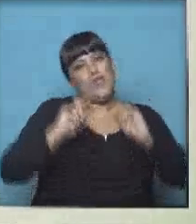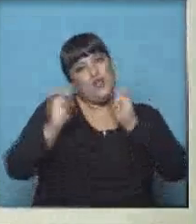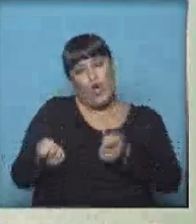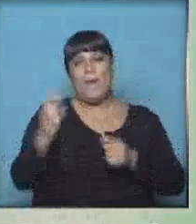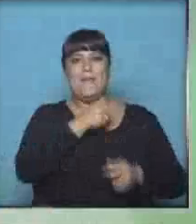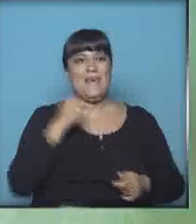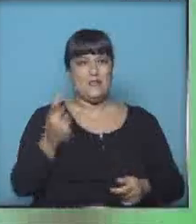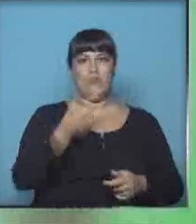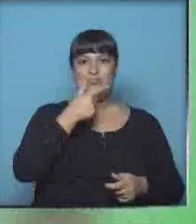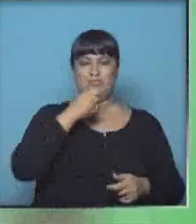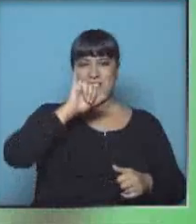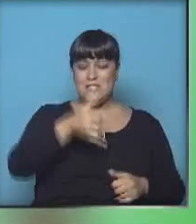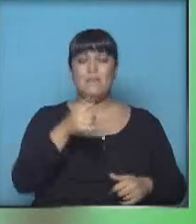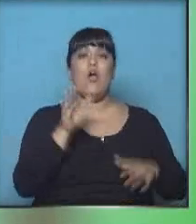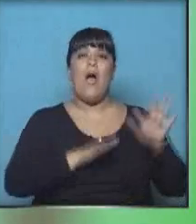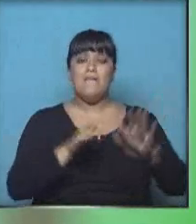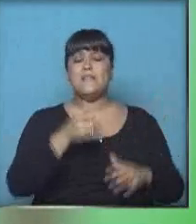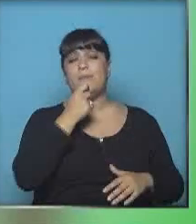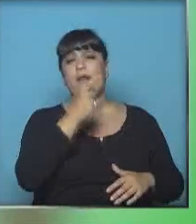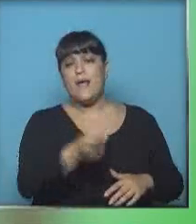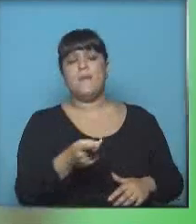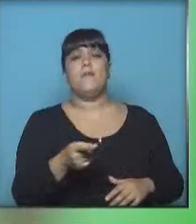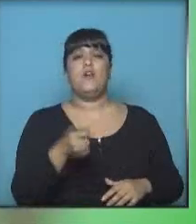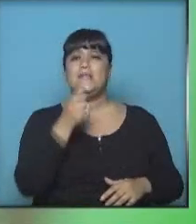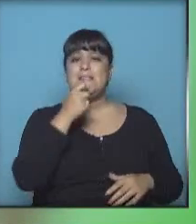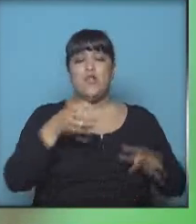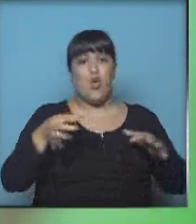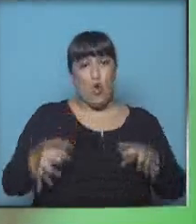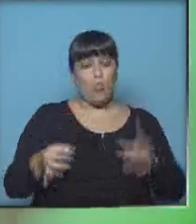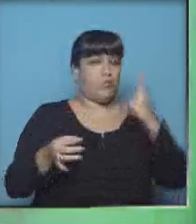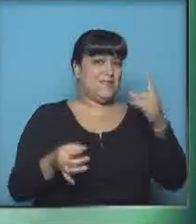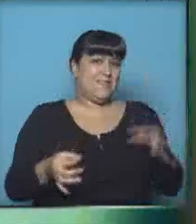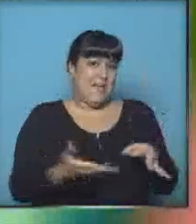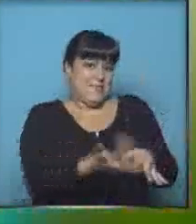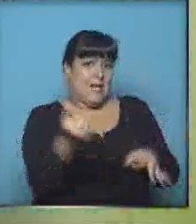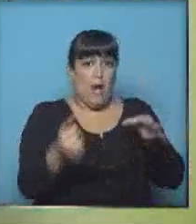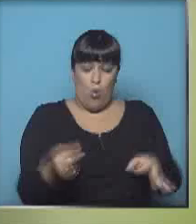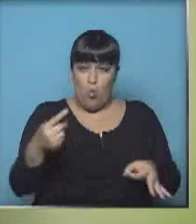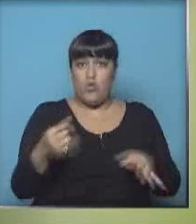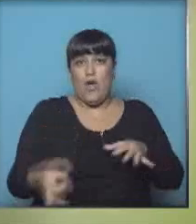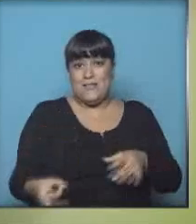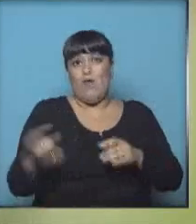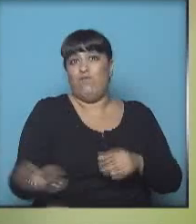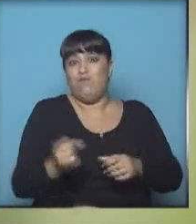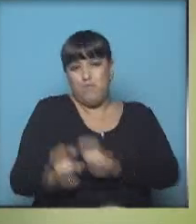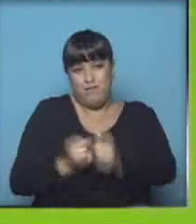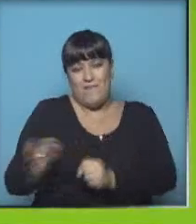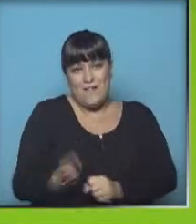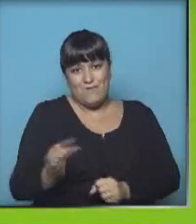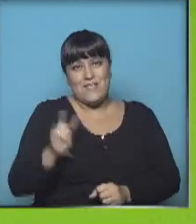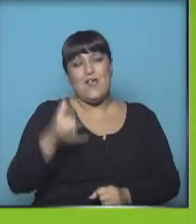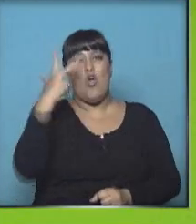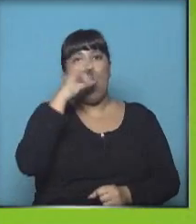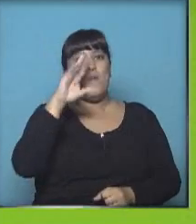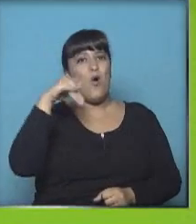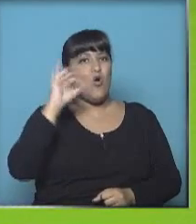dejaron un ovario, que a veces pasa, en ese caso el ovario que quedó es el que va a seguir produciendo las hormonas. Entonces, esto es algo que se está utilizando